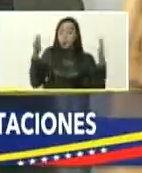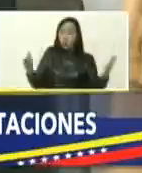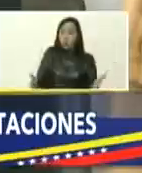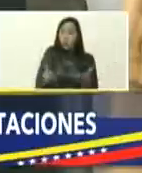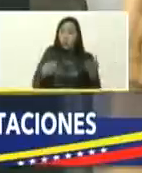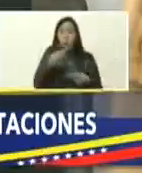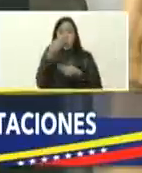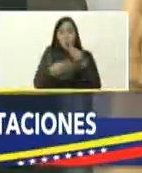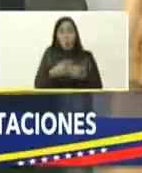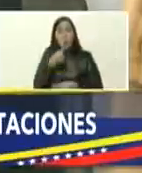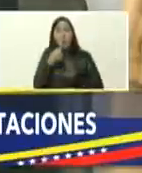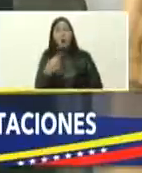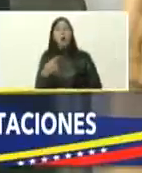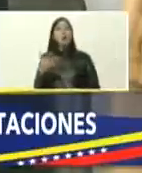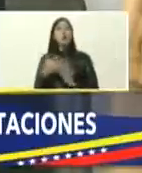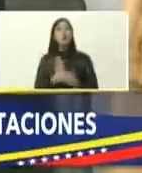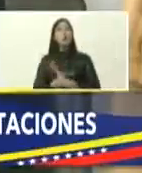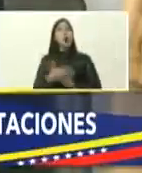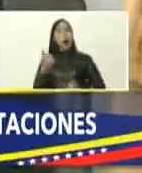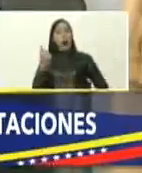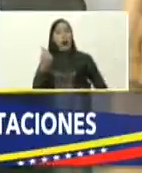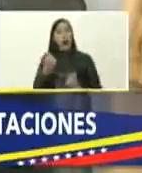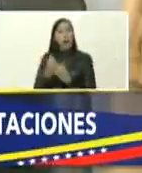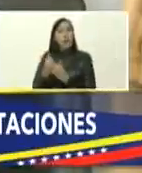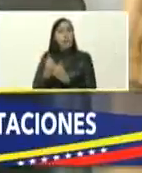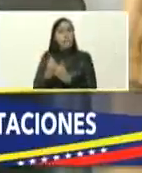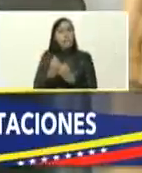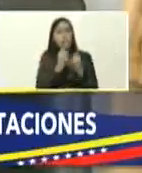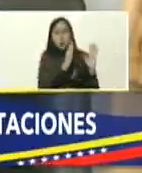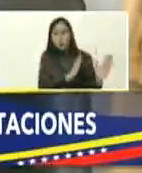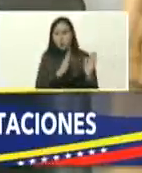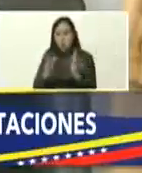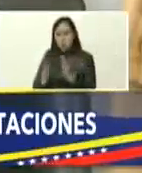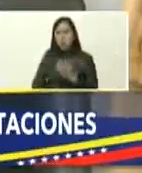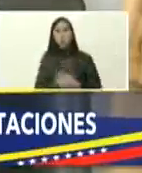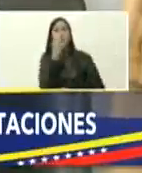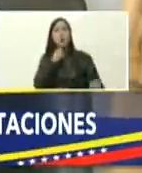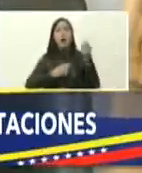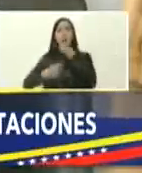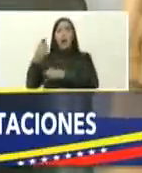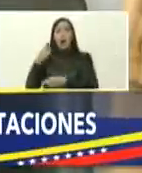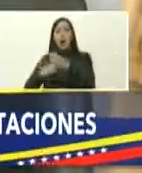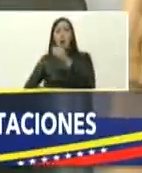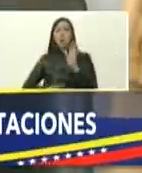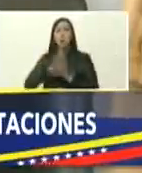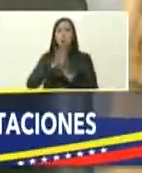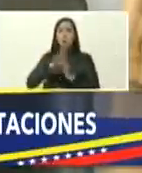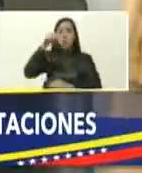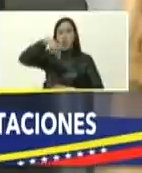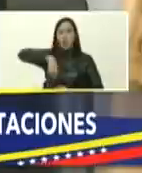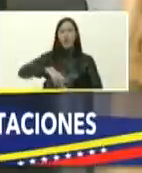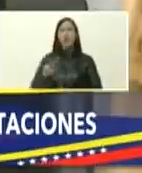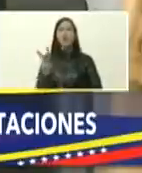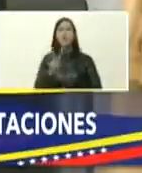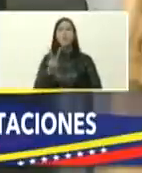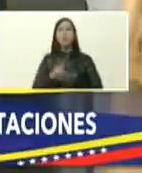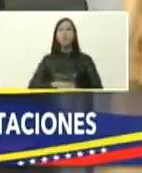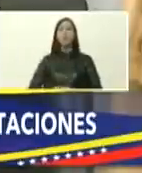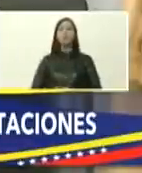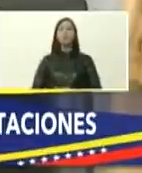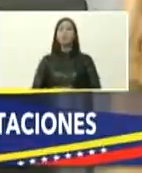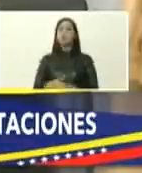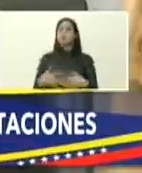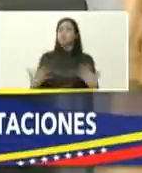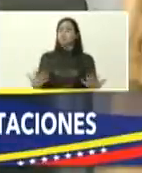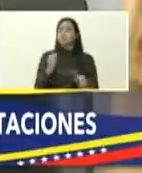como usted lo ha dicho, tiene como plataforma las áreas productivas, todos los motores productivos del país. Por eso es un